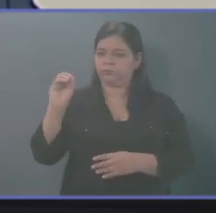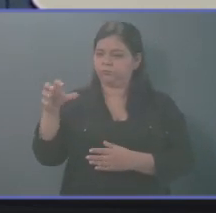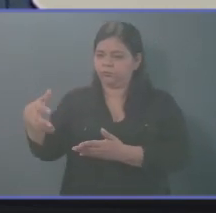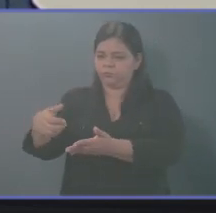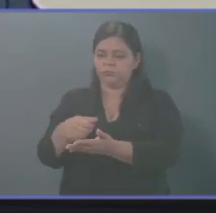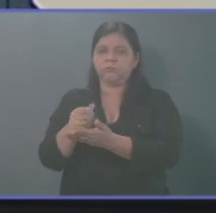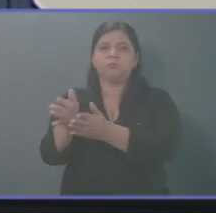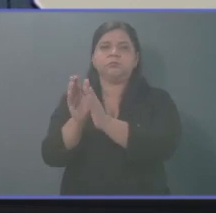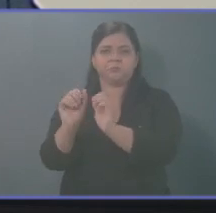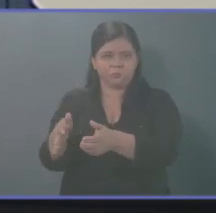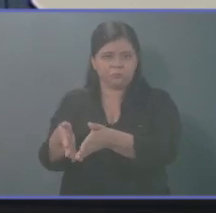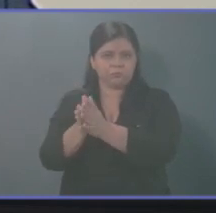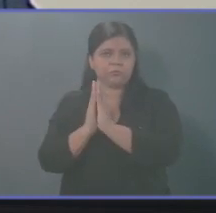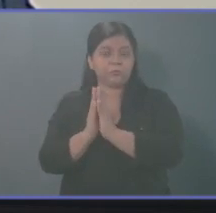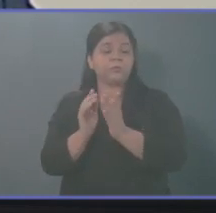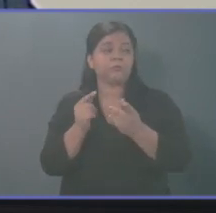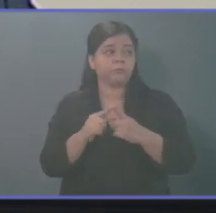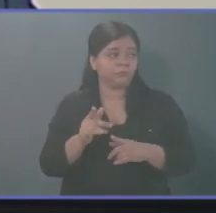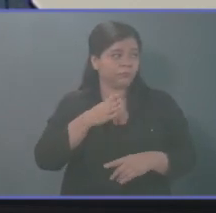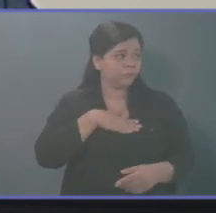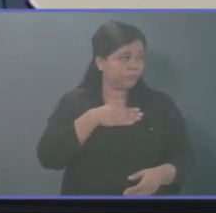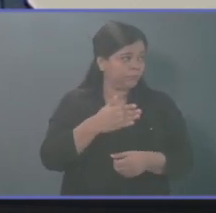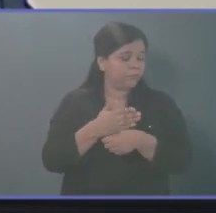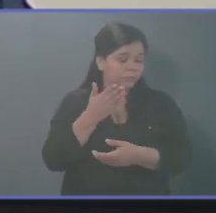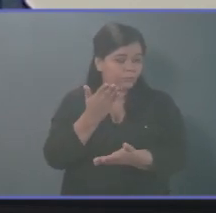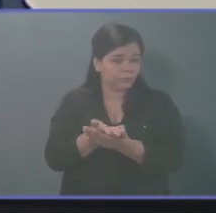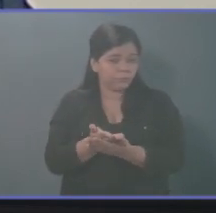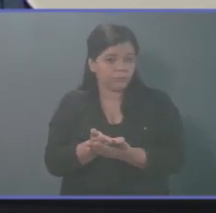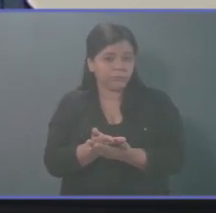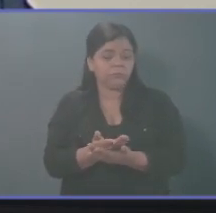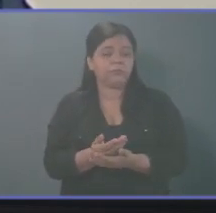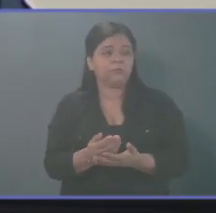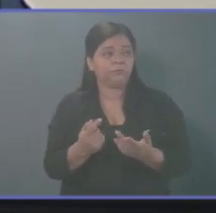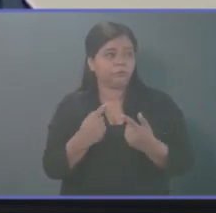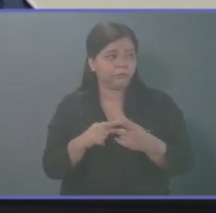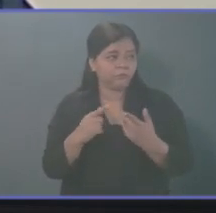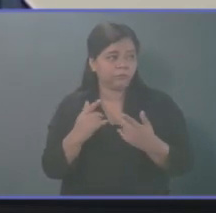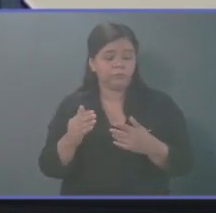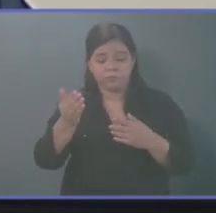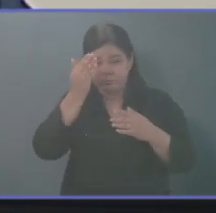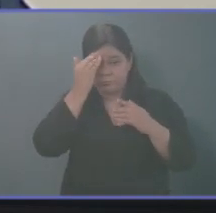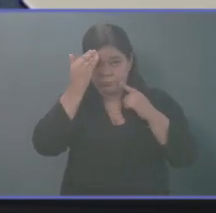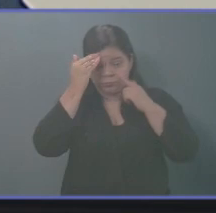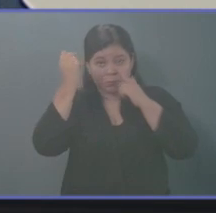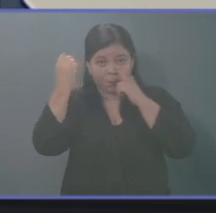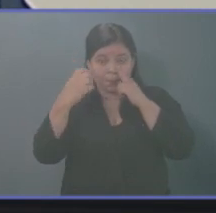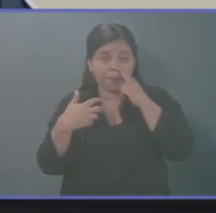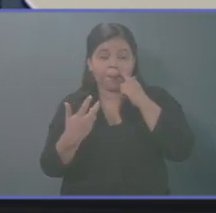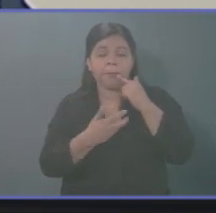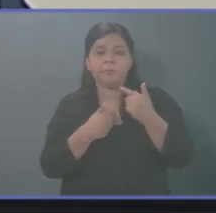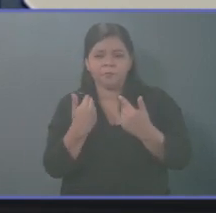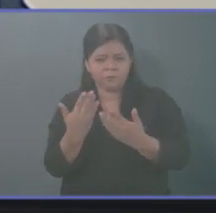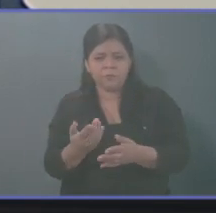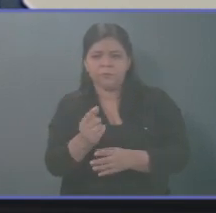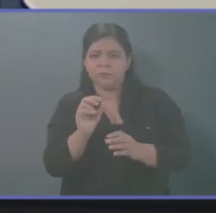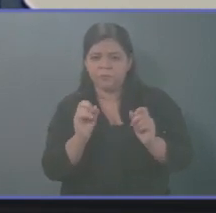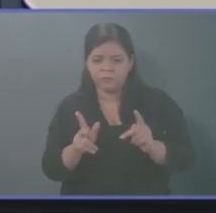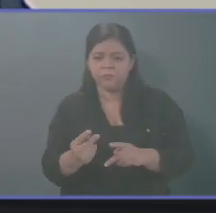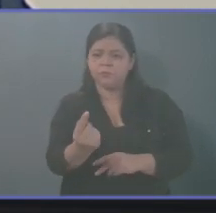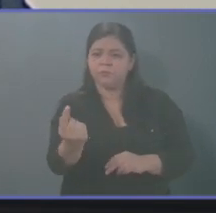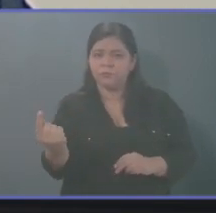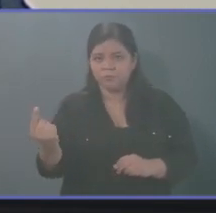grupo parlamentario ha planteado que es importante permitirle a los trabajadores